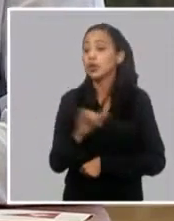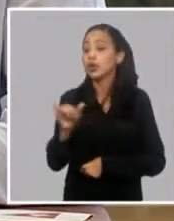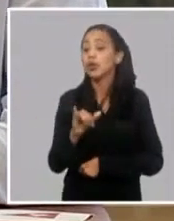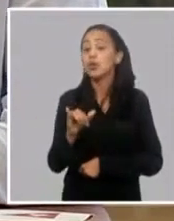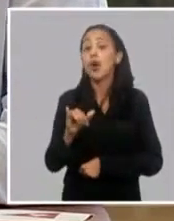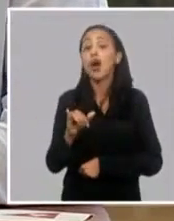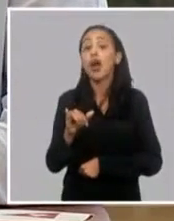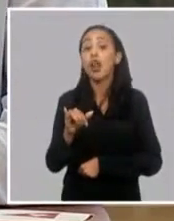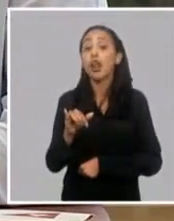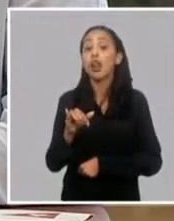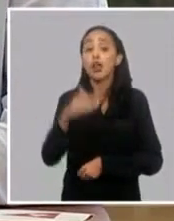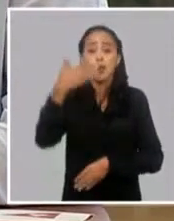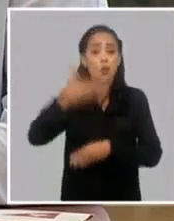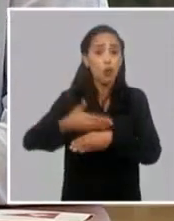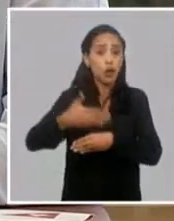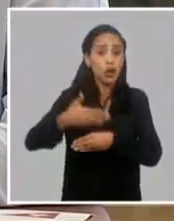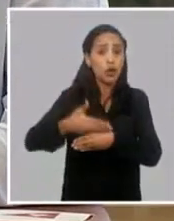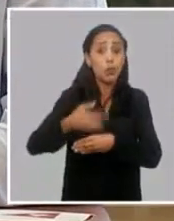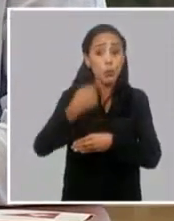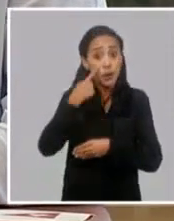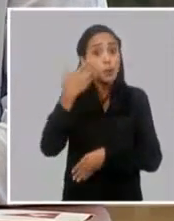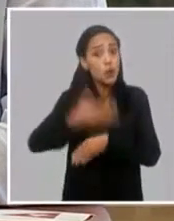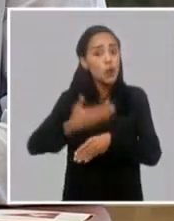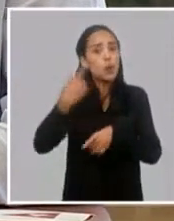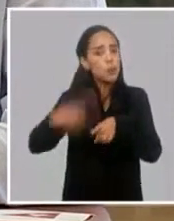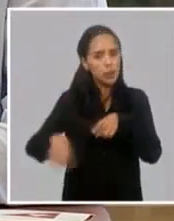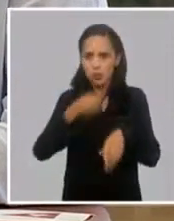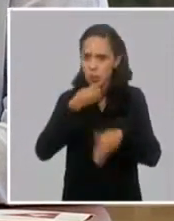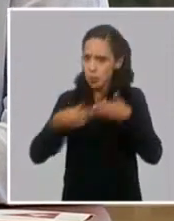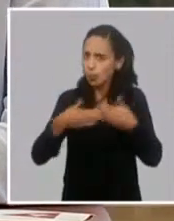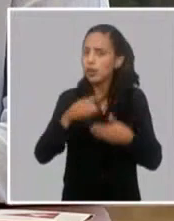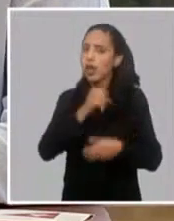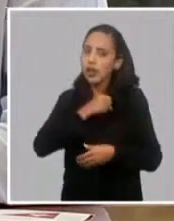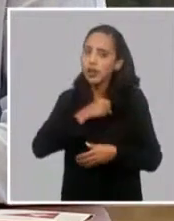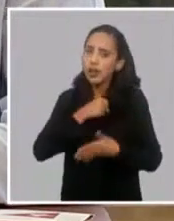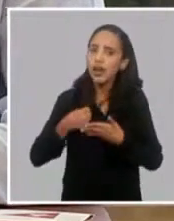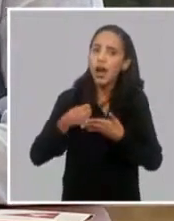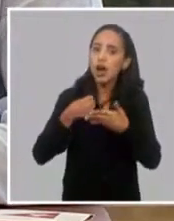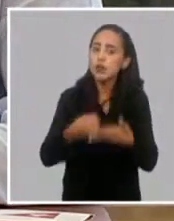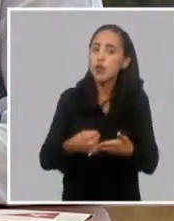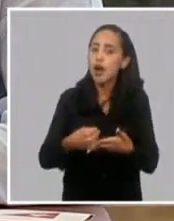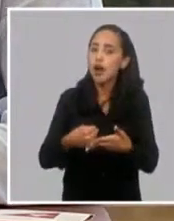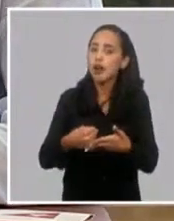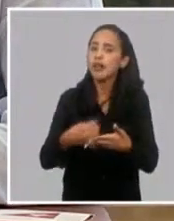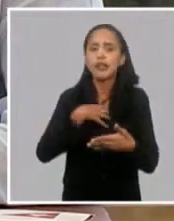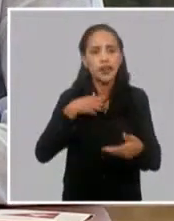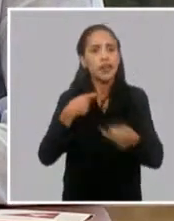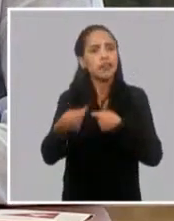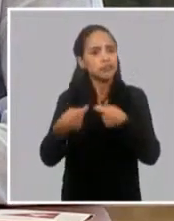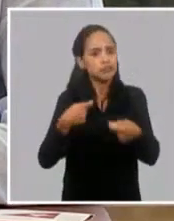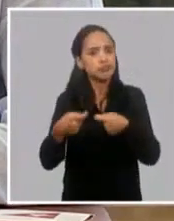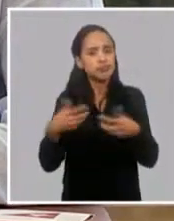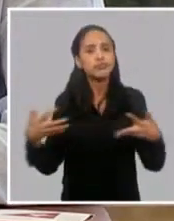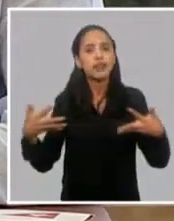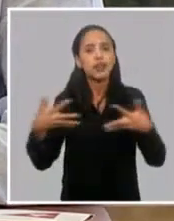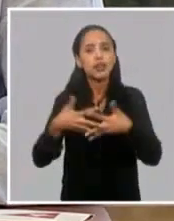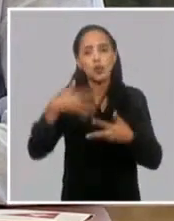trata de alguna manera de apoyar y de tener un compromiso comercial con Cuba.